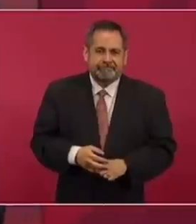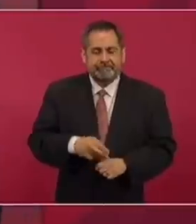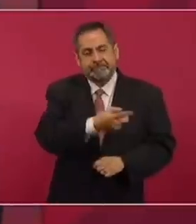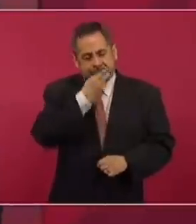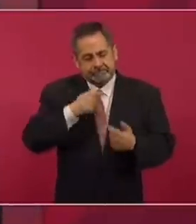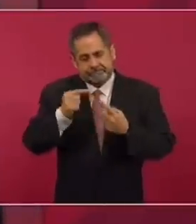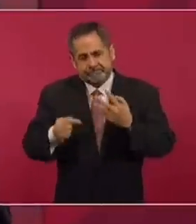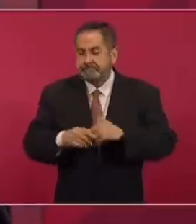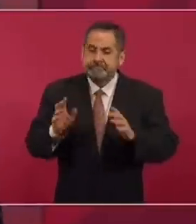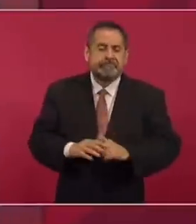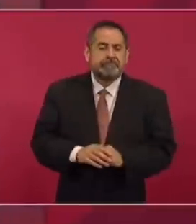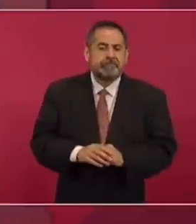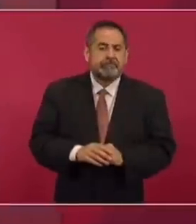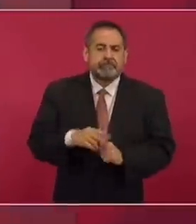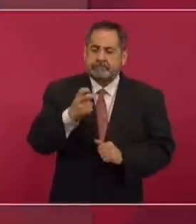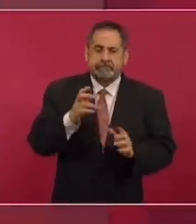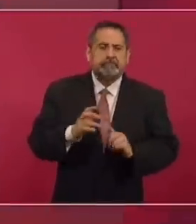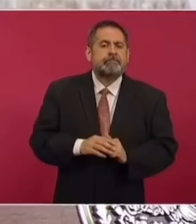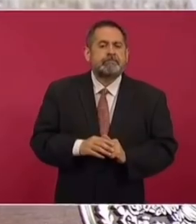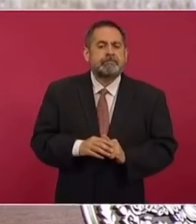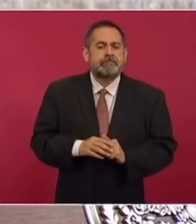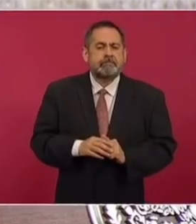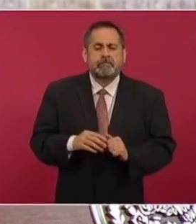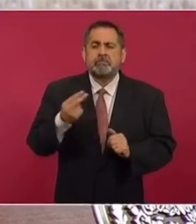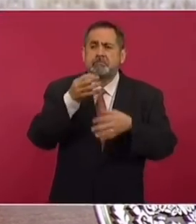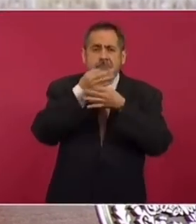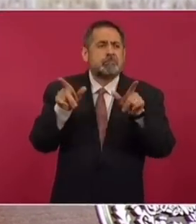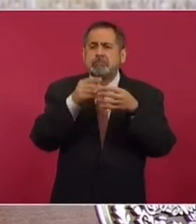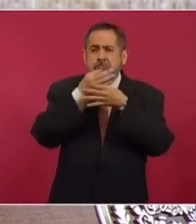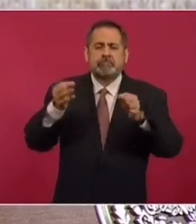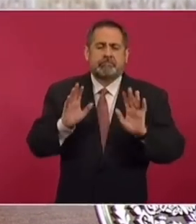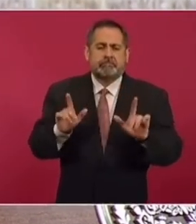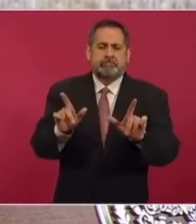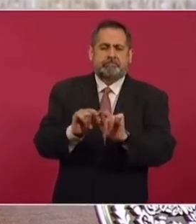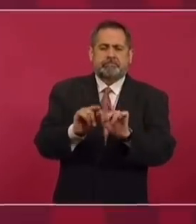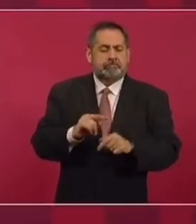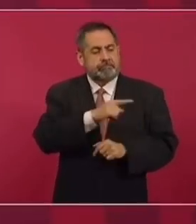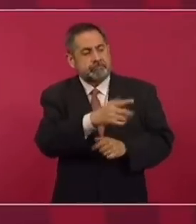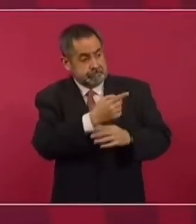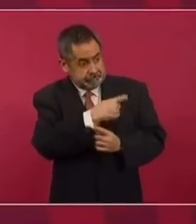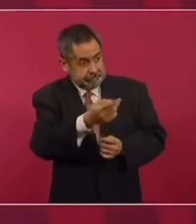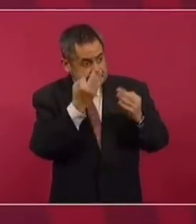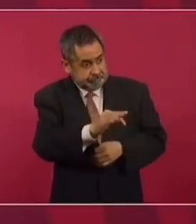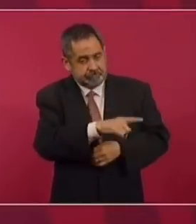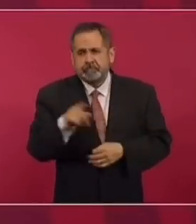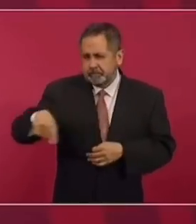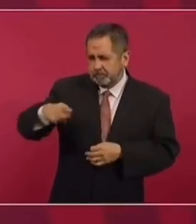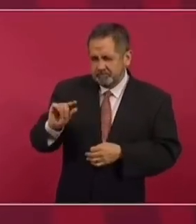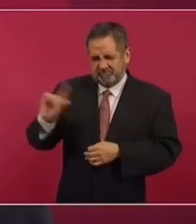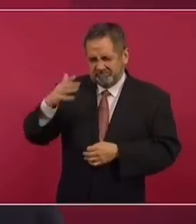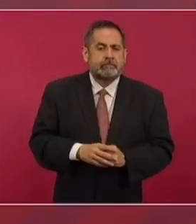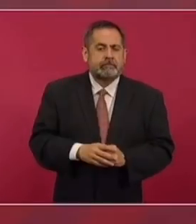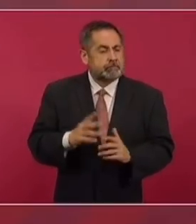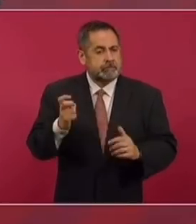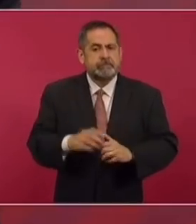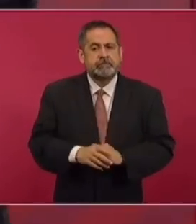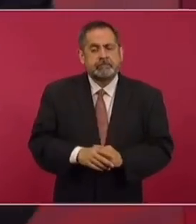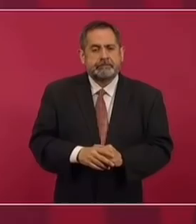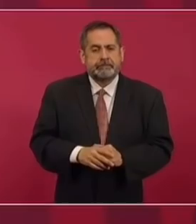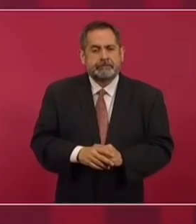Pues ya me dijo, pero eso no tengo por qué darlo a conocer. Eso investiguen ustedes, que son mirones profesionales.